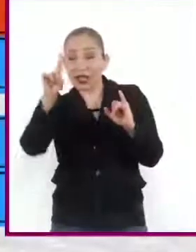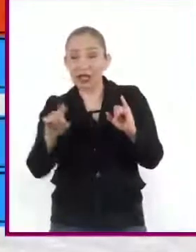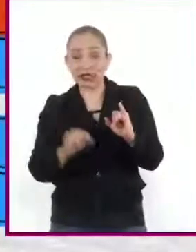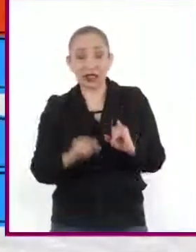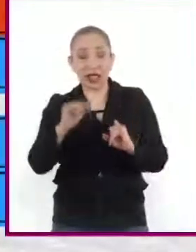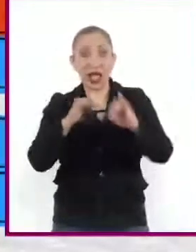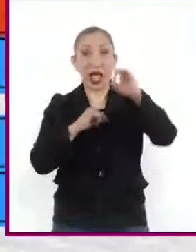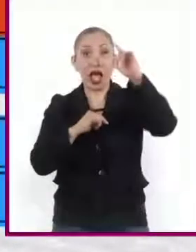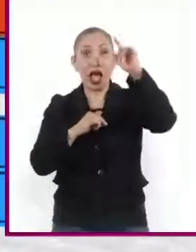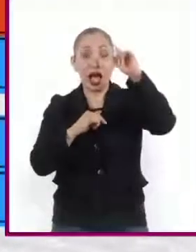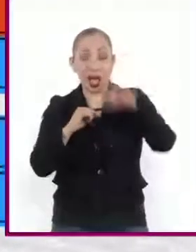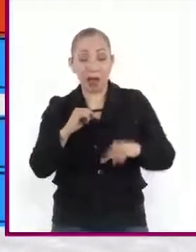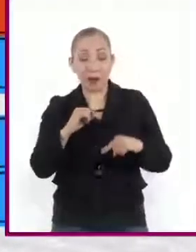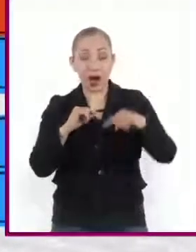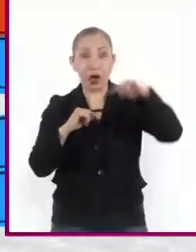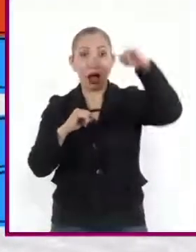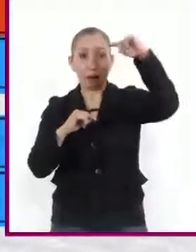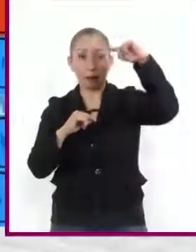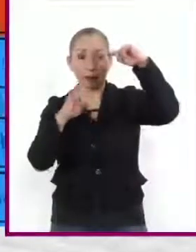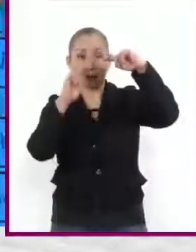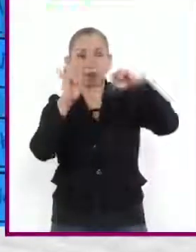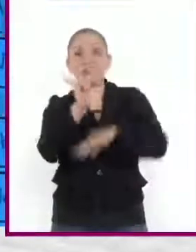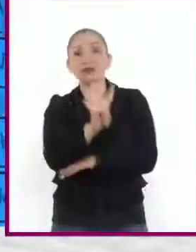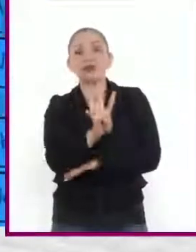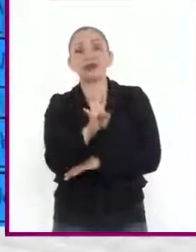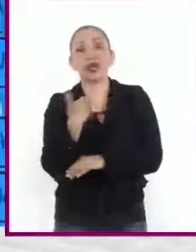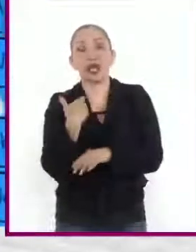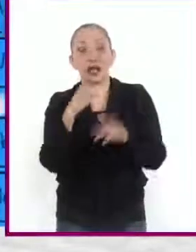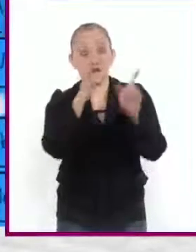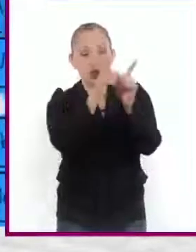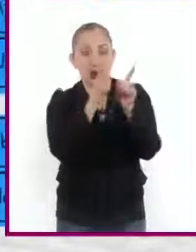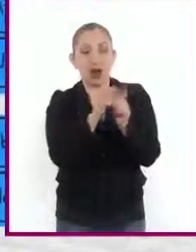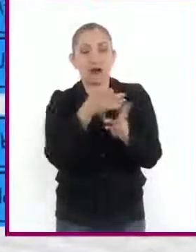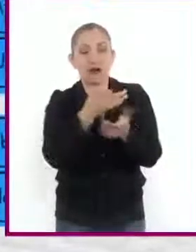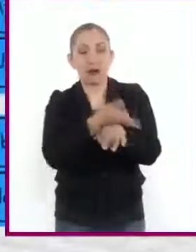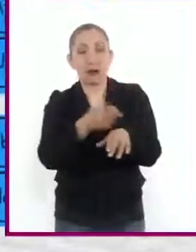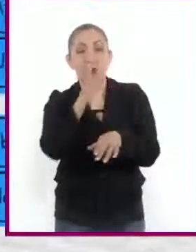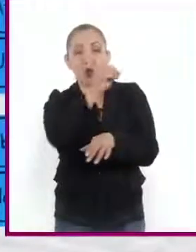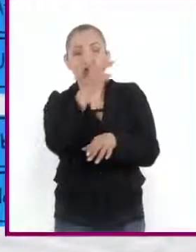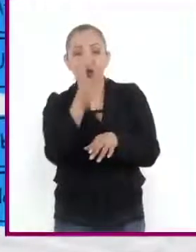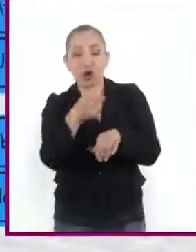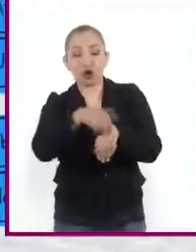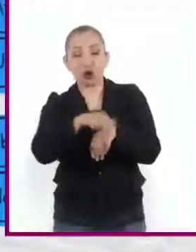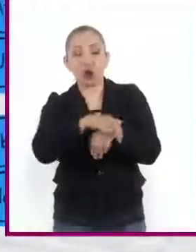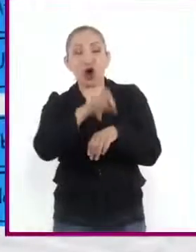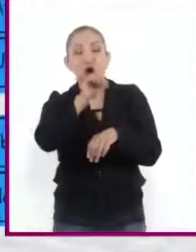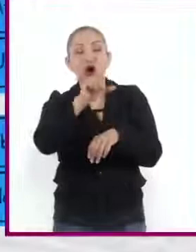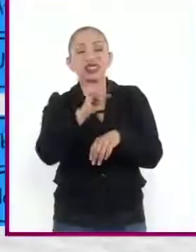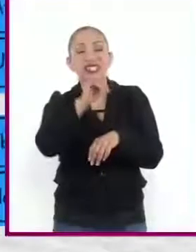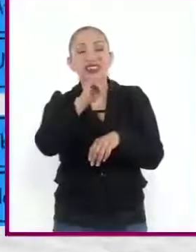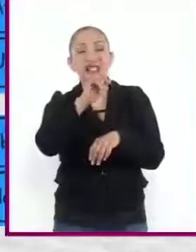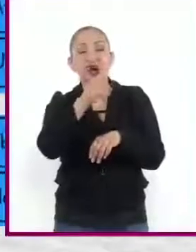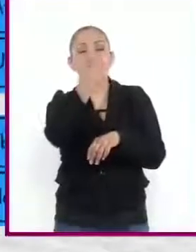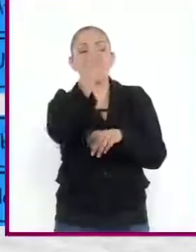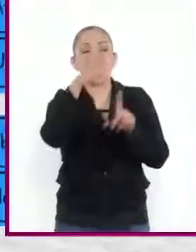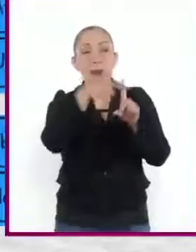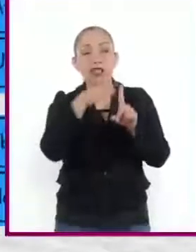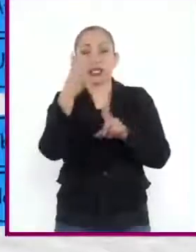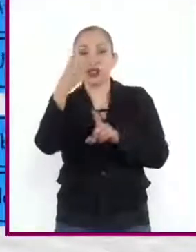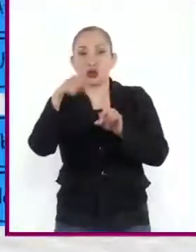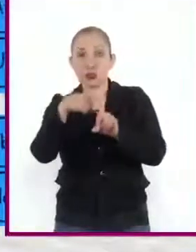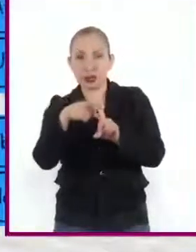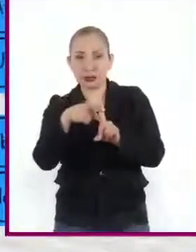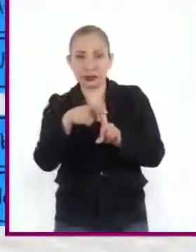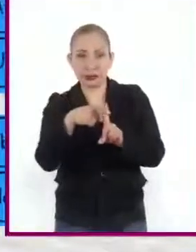abajo hacia arriba. 4. Las familias 1 y 2 tienen un número de oxidación 1 más y 2